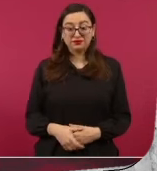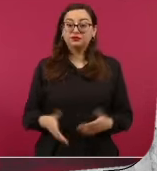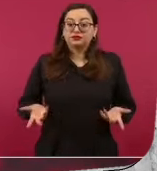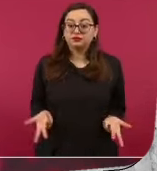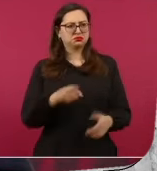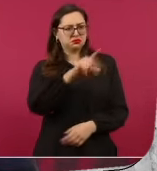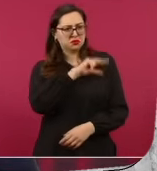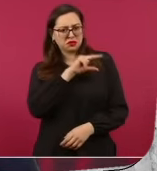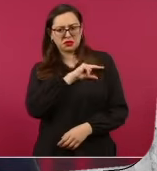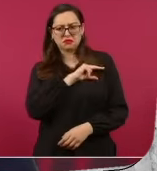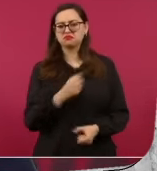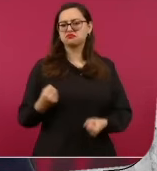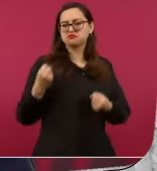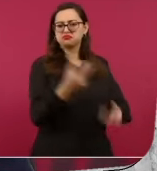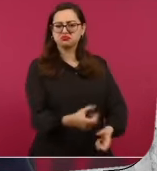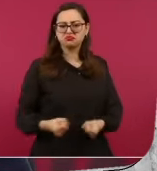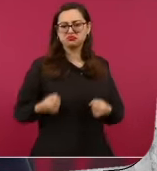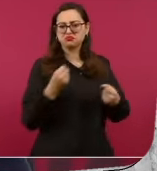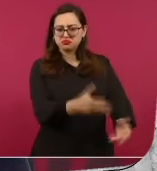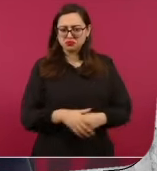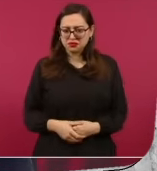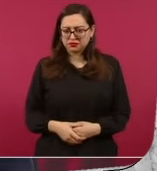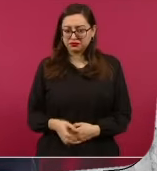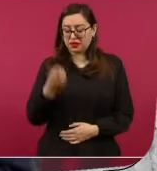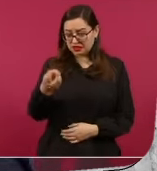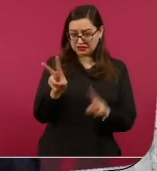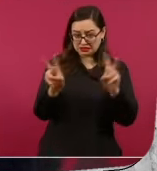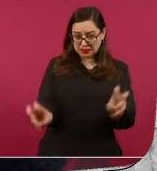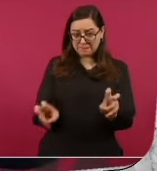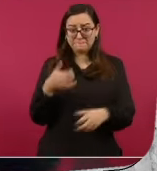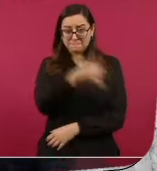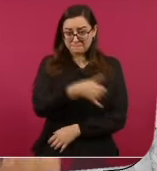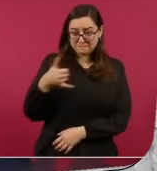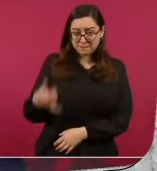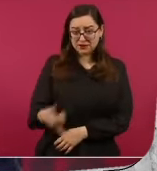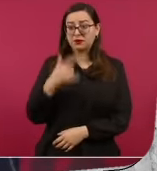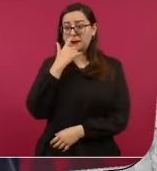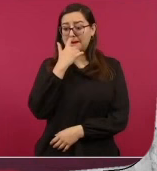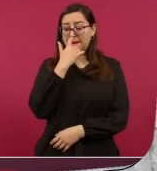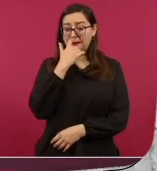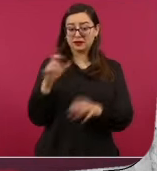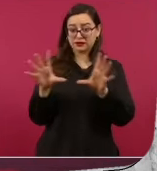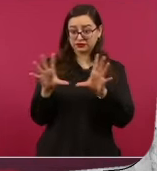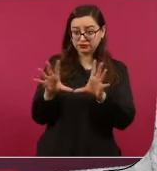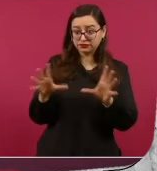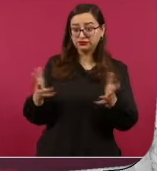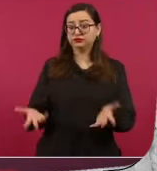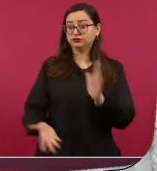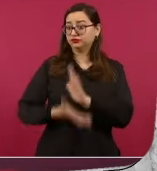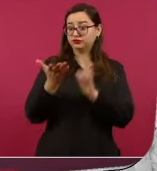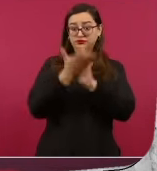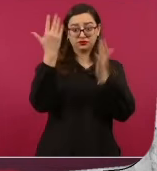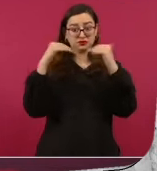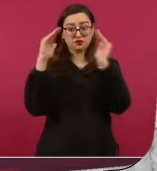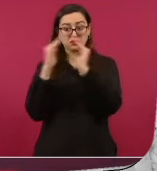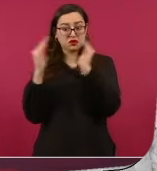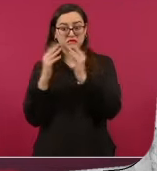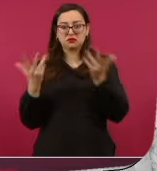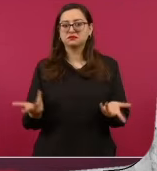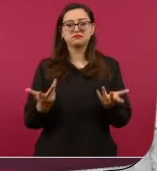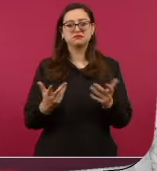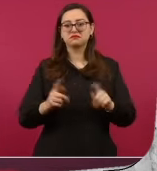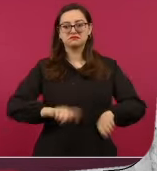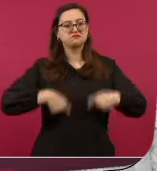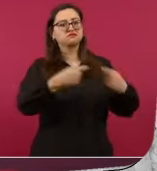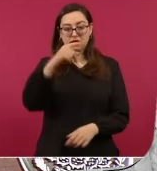una piñata lo del Infonavit y todo lo que tenía que ver con la construcción de vivienda, las